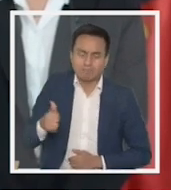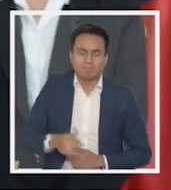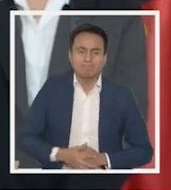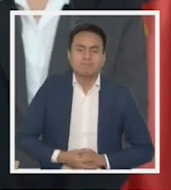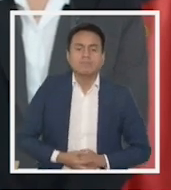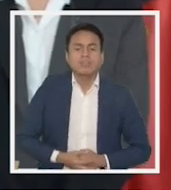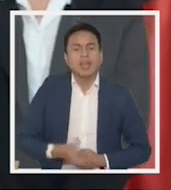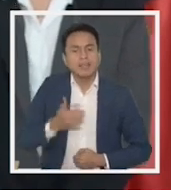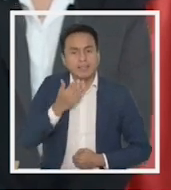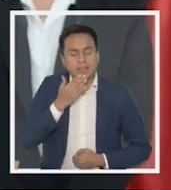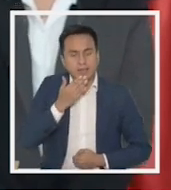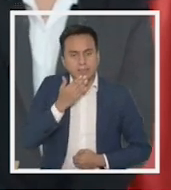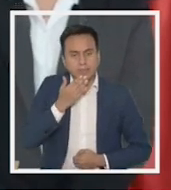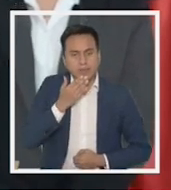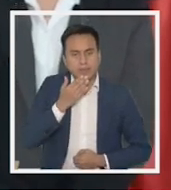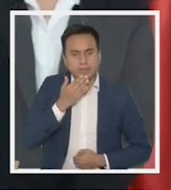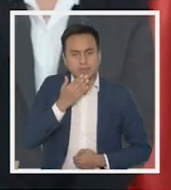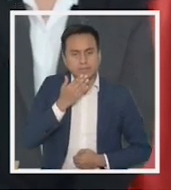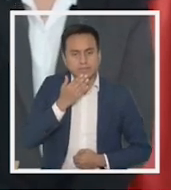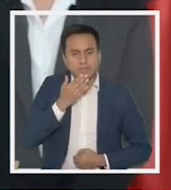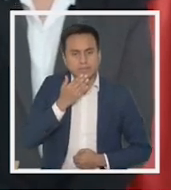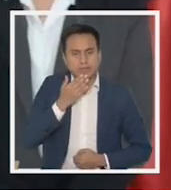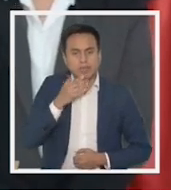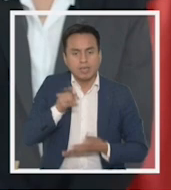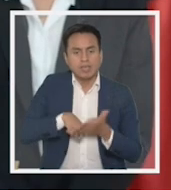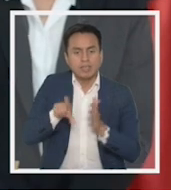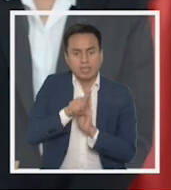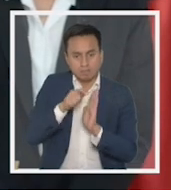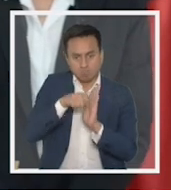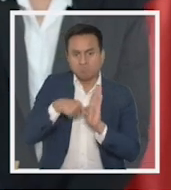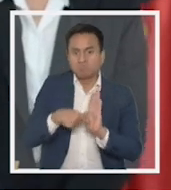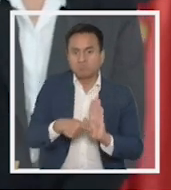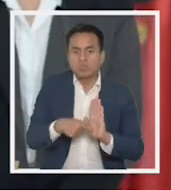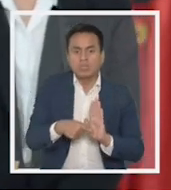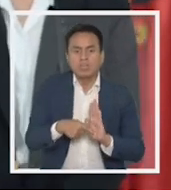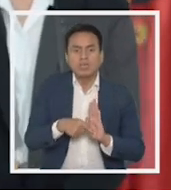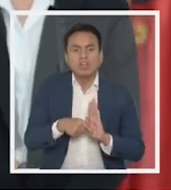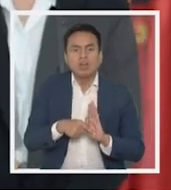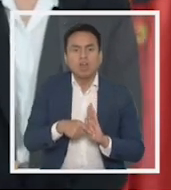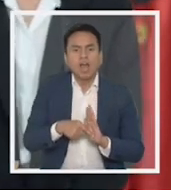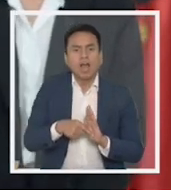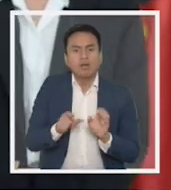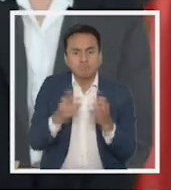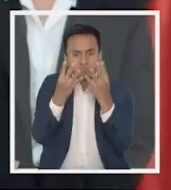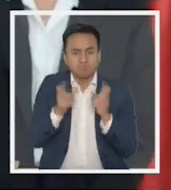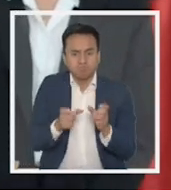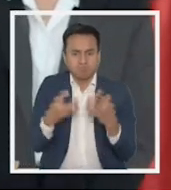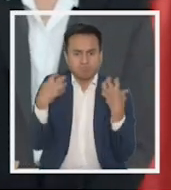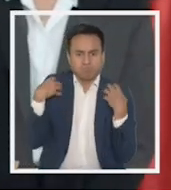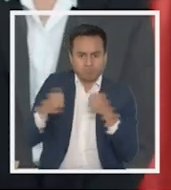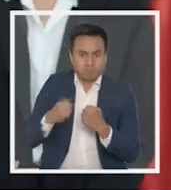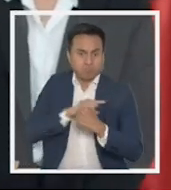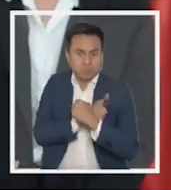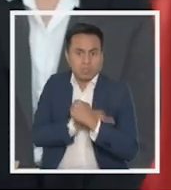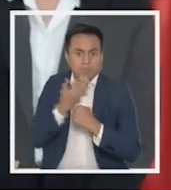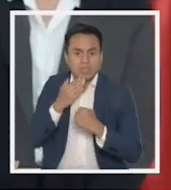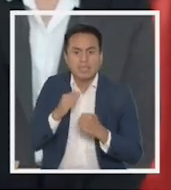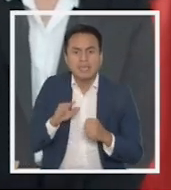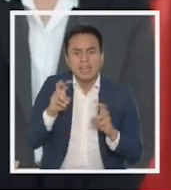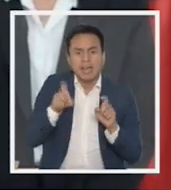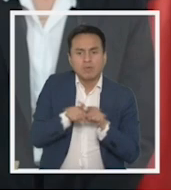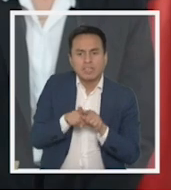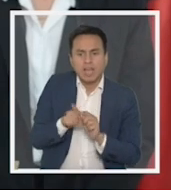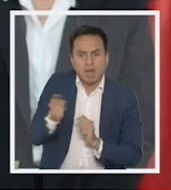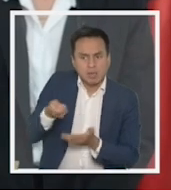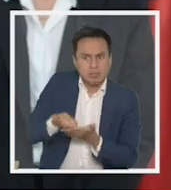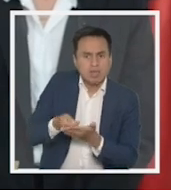ley que refuerza las competencias de gendarmería y crea el delito de extorsión. La ley que modifica el Código Penal para agravar la pena